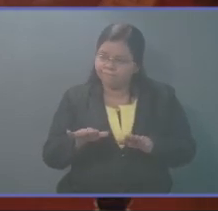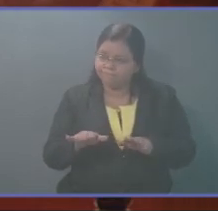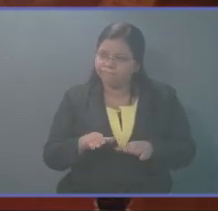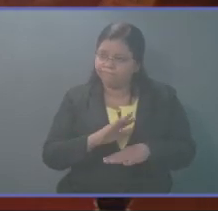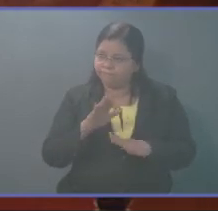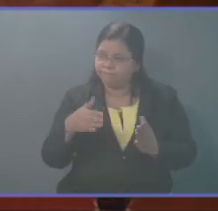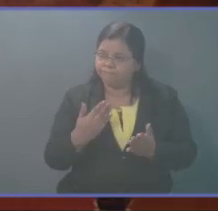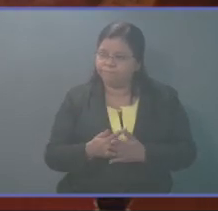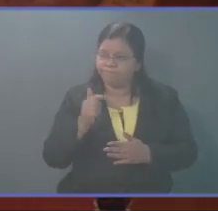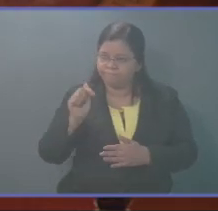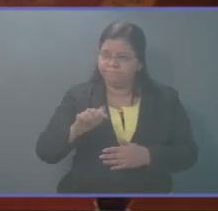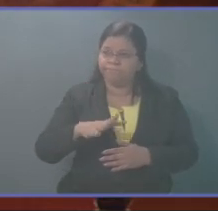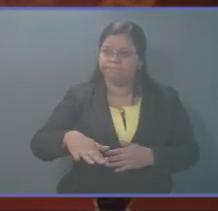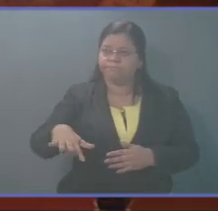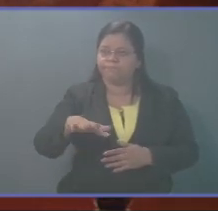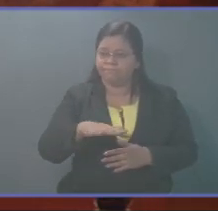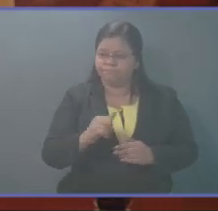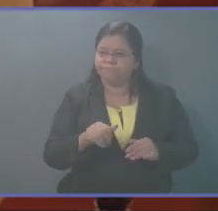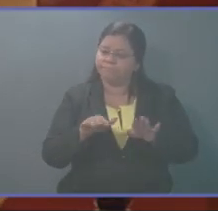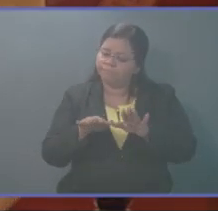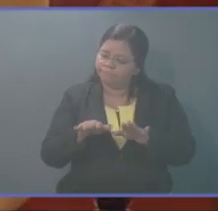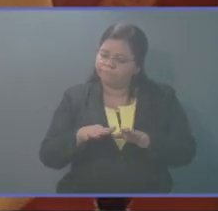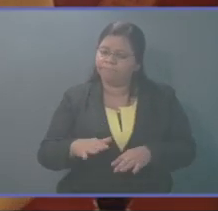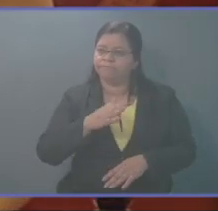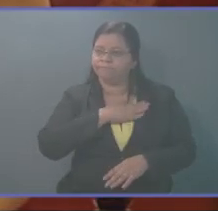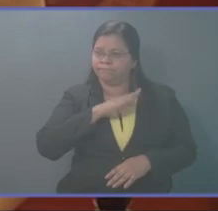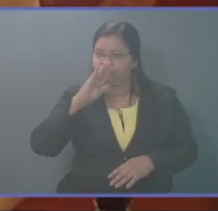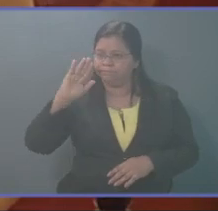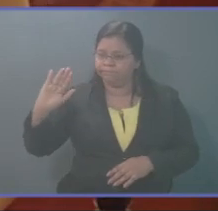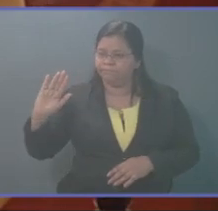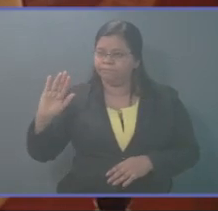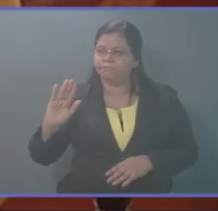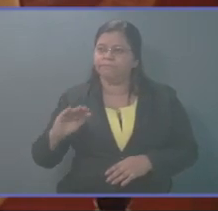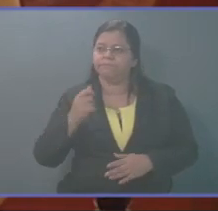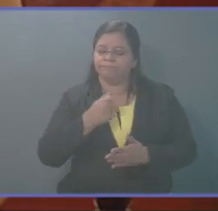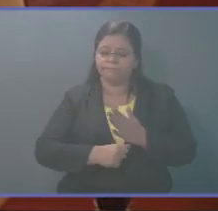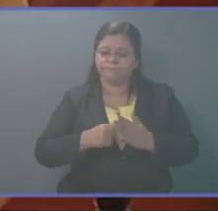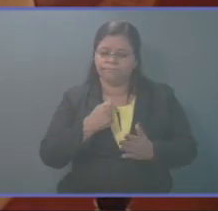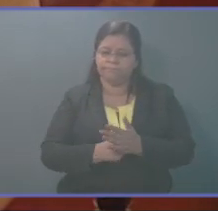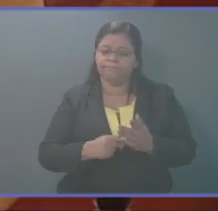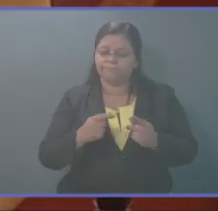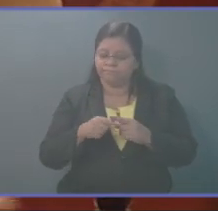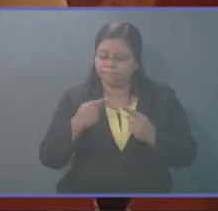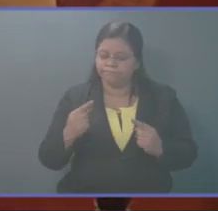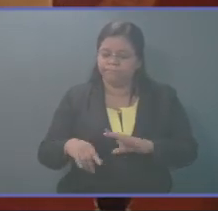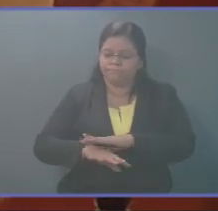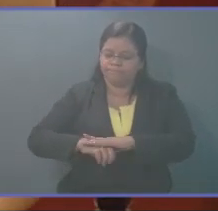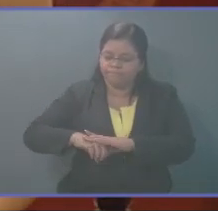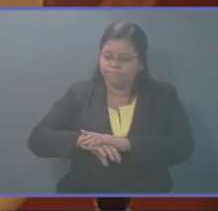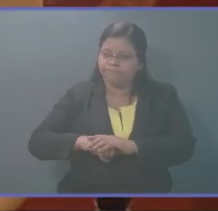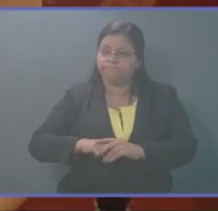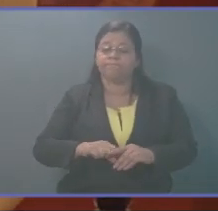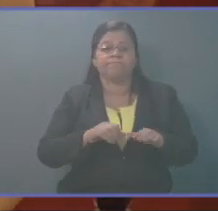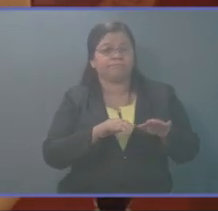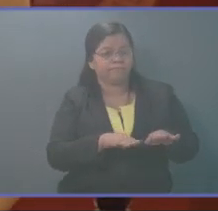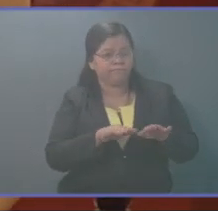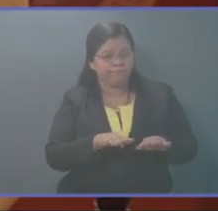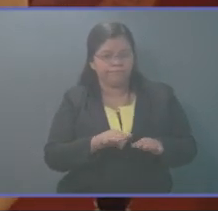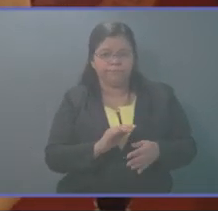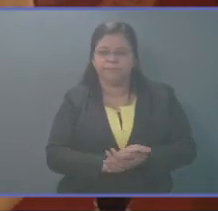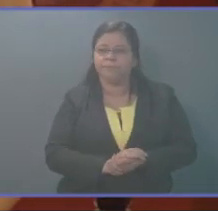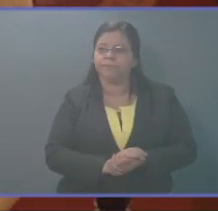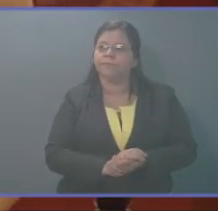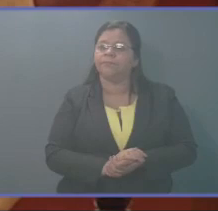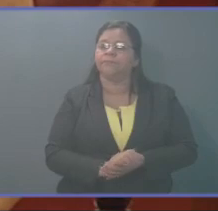esta área. Gracias por ese compromiso, la transparencia y la lucha contra la corrupción. Pero gracias porque